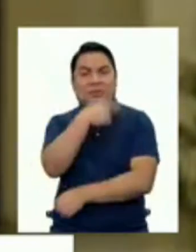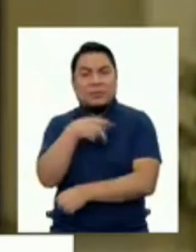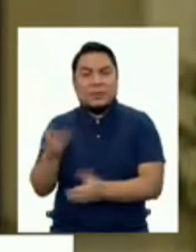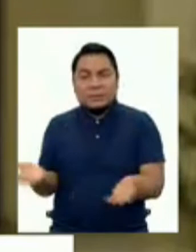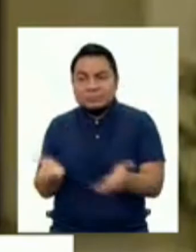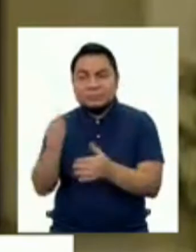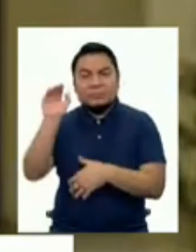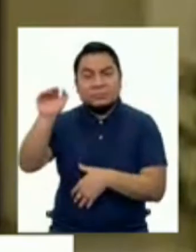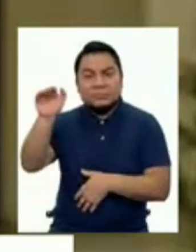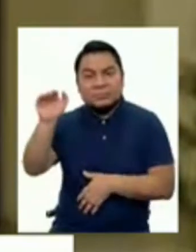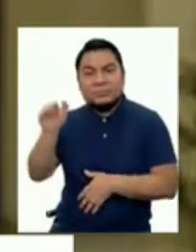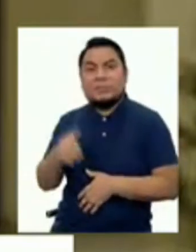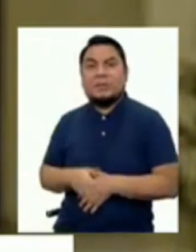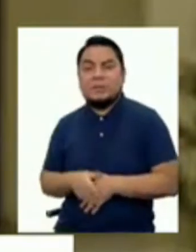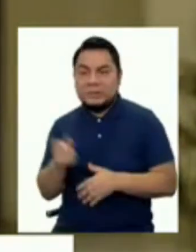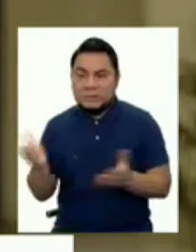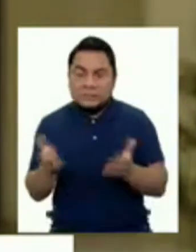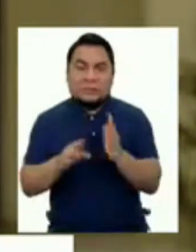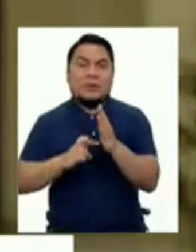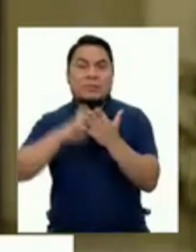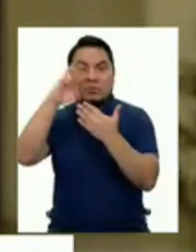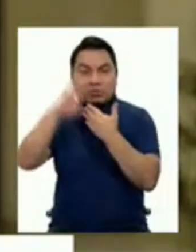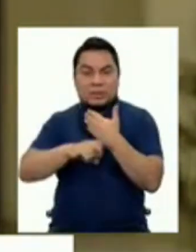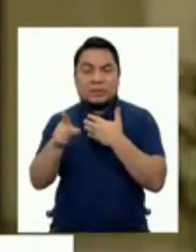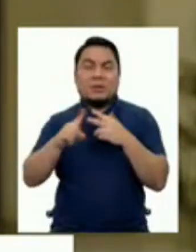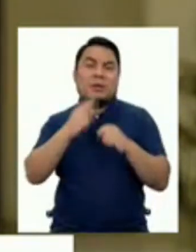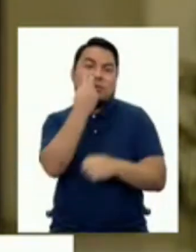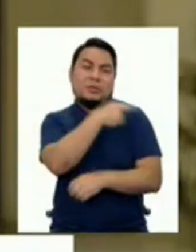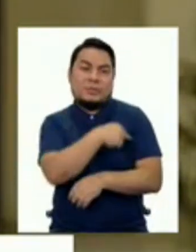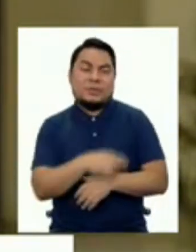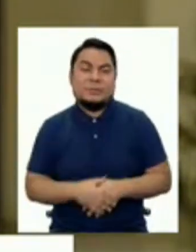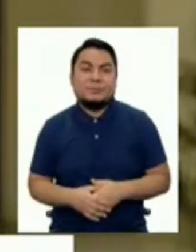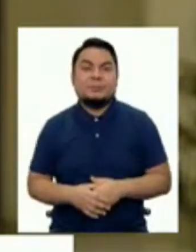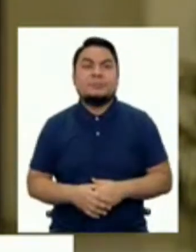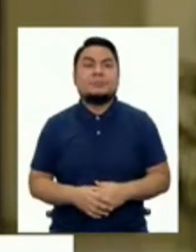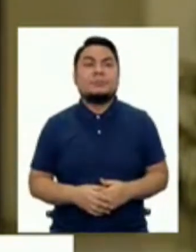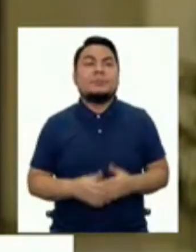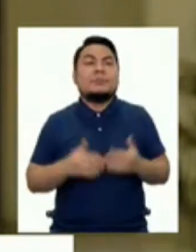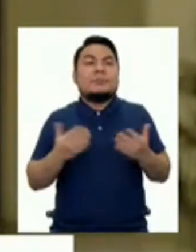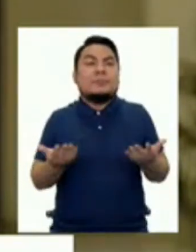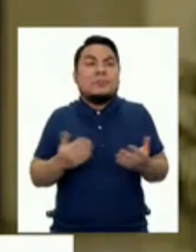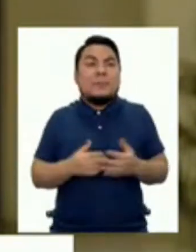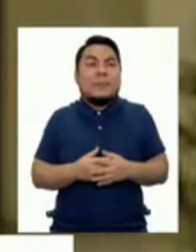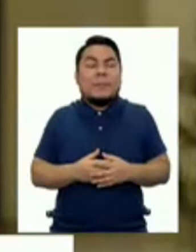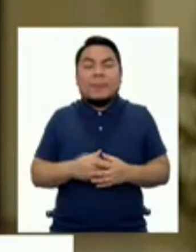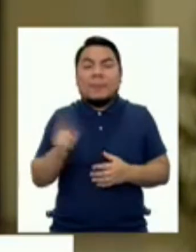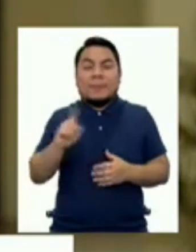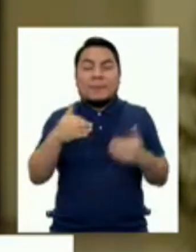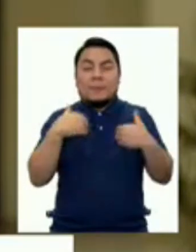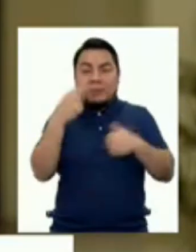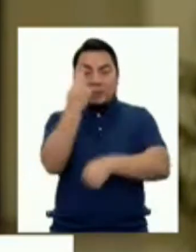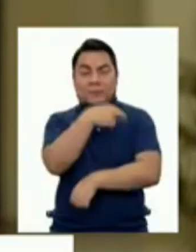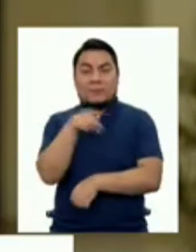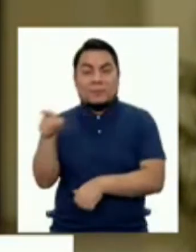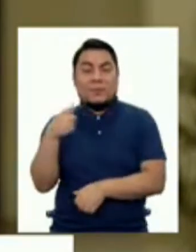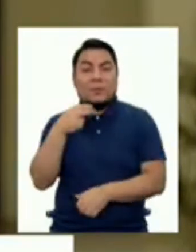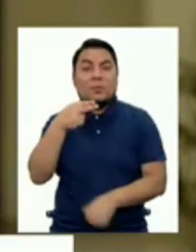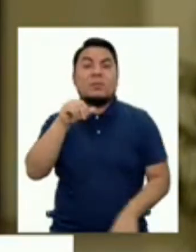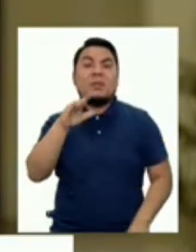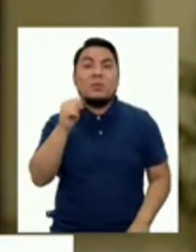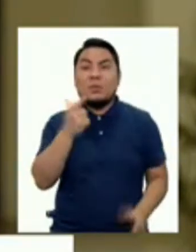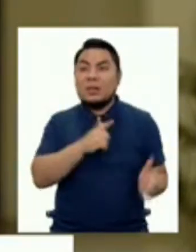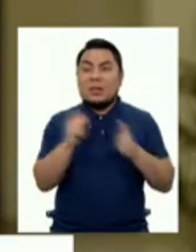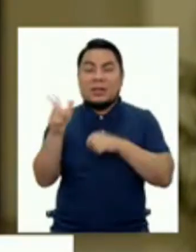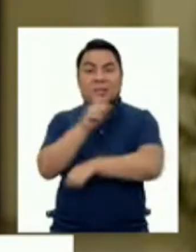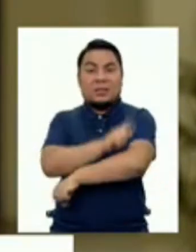pero dando prioridad a estos proyectos de hospital. Entonces, como no tenían el hospital UNANUE listo